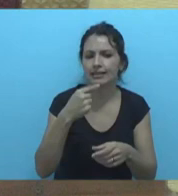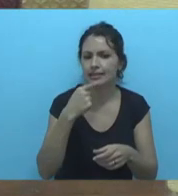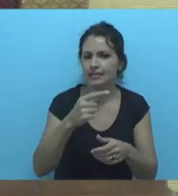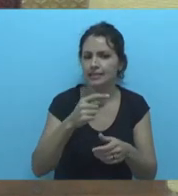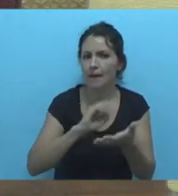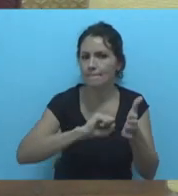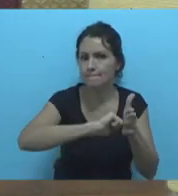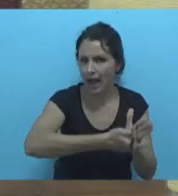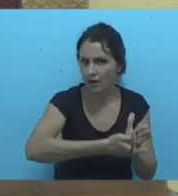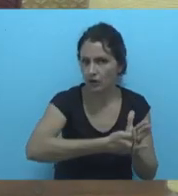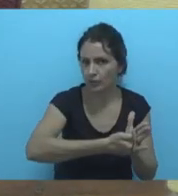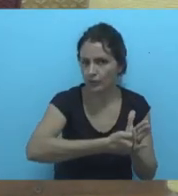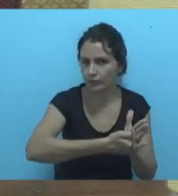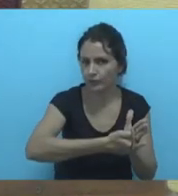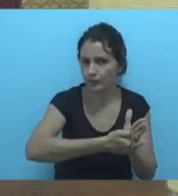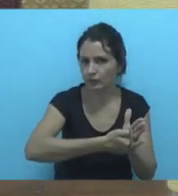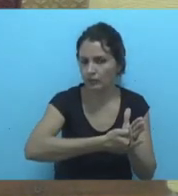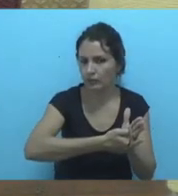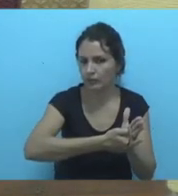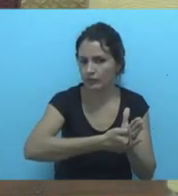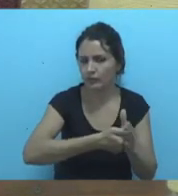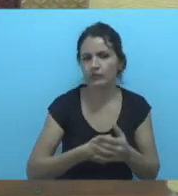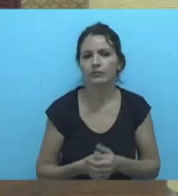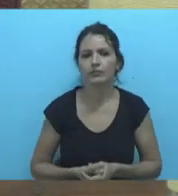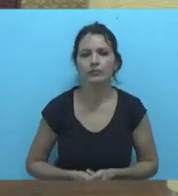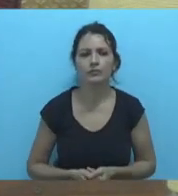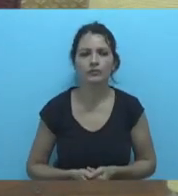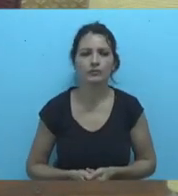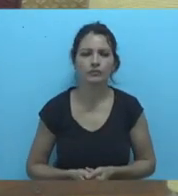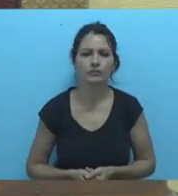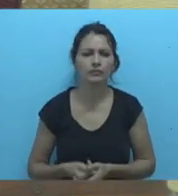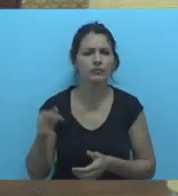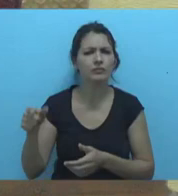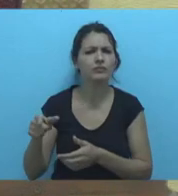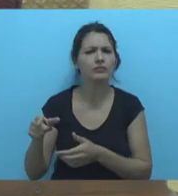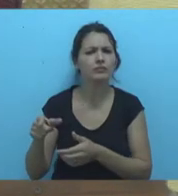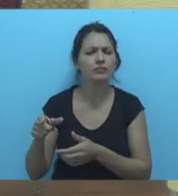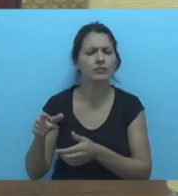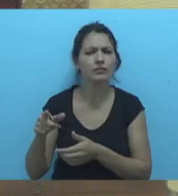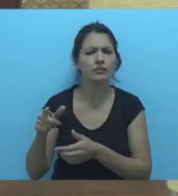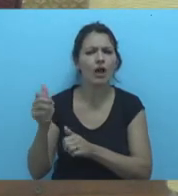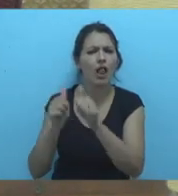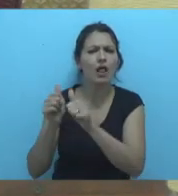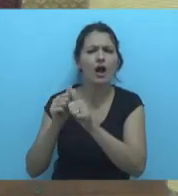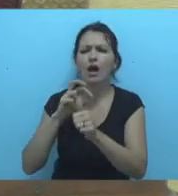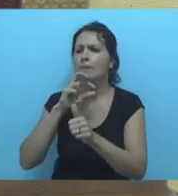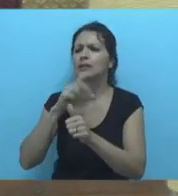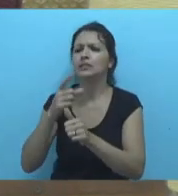solidaridad con la gente de Bugatti. Bugatti no es cualquier apellido tampoco en la provincia de Santa